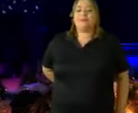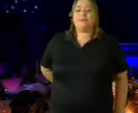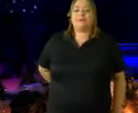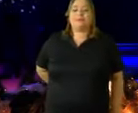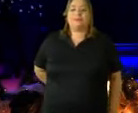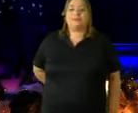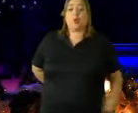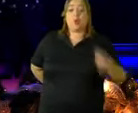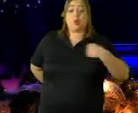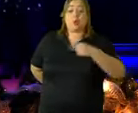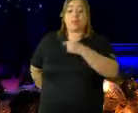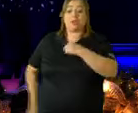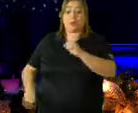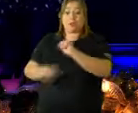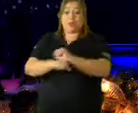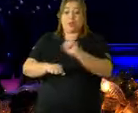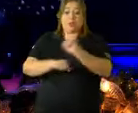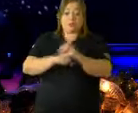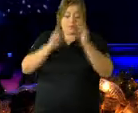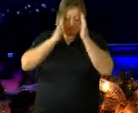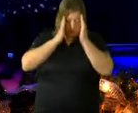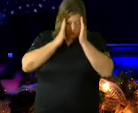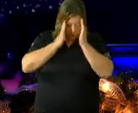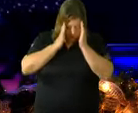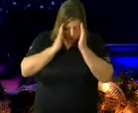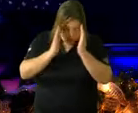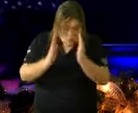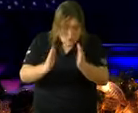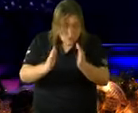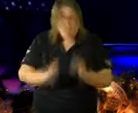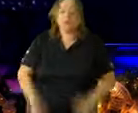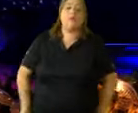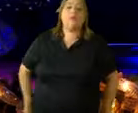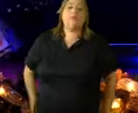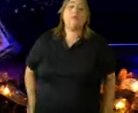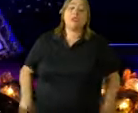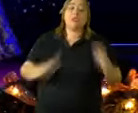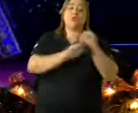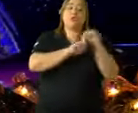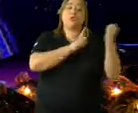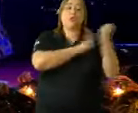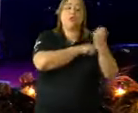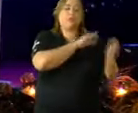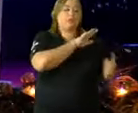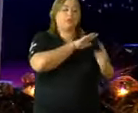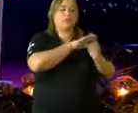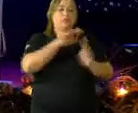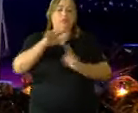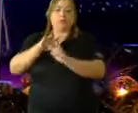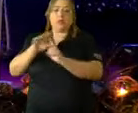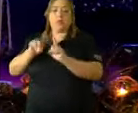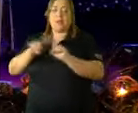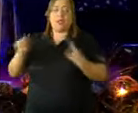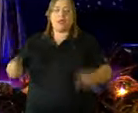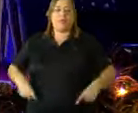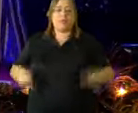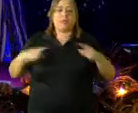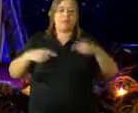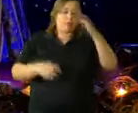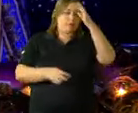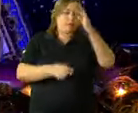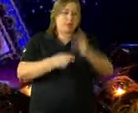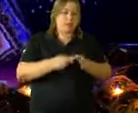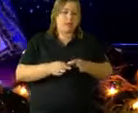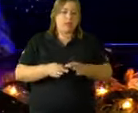Nuestra labor, enfocado, mirando a Cristo. Van a venir situaciones, claro, pero cuando vivimos por fe, como decía mi